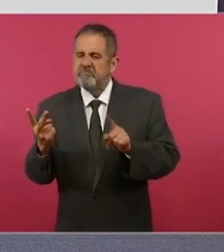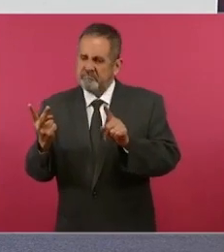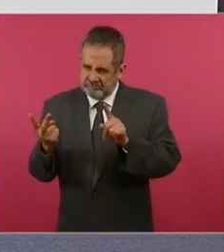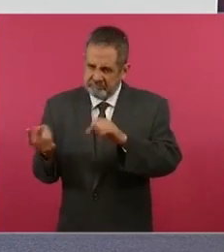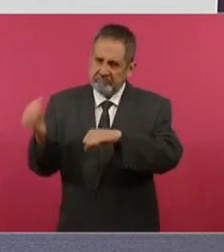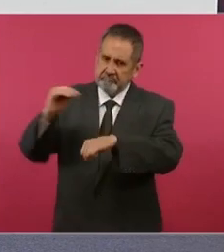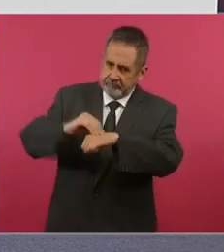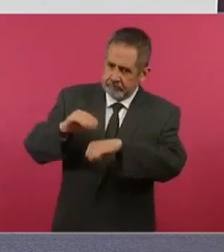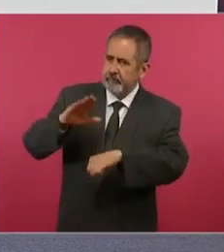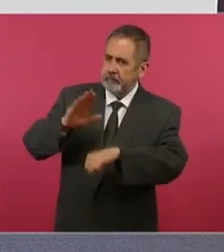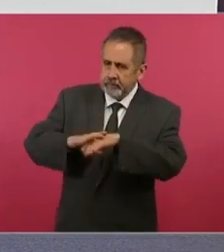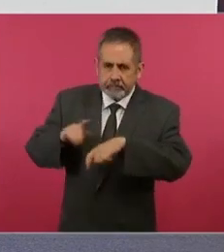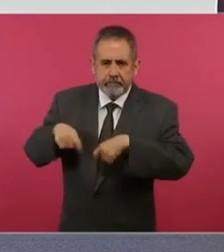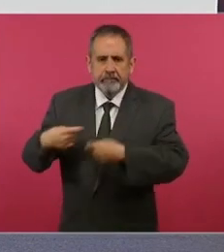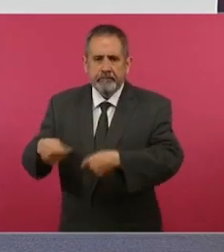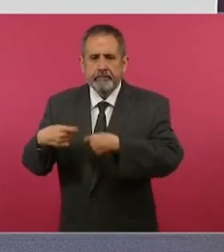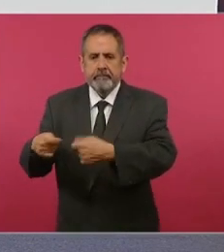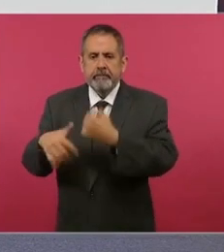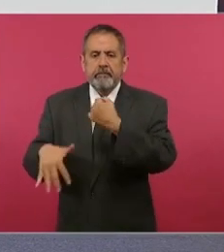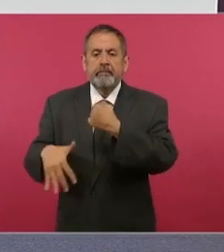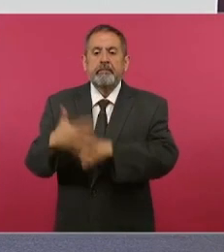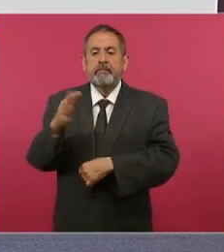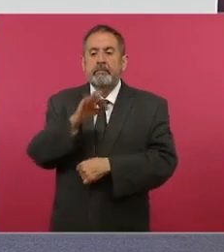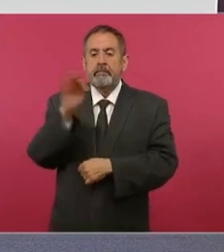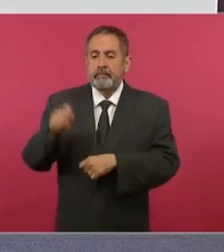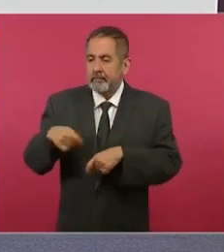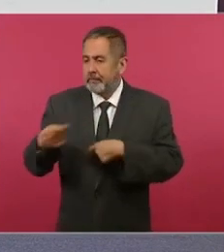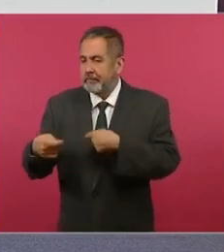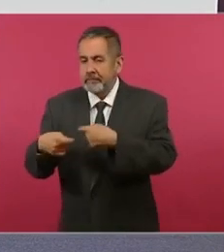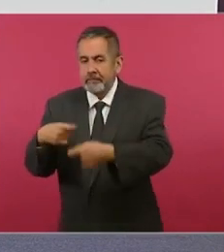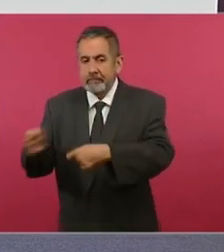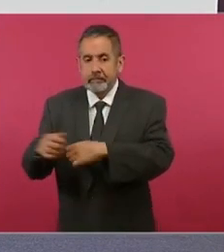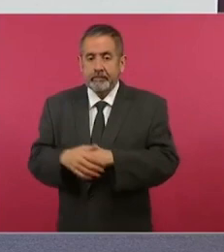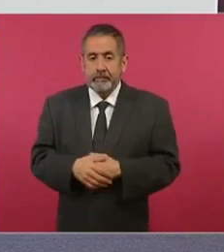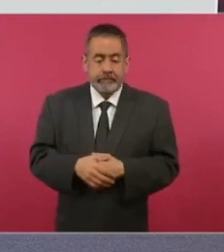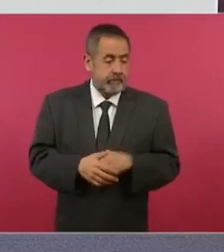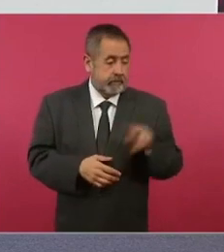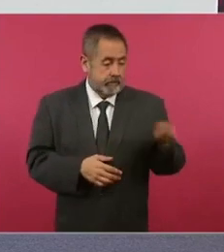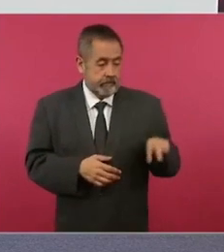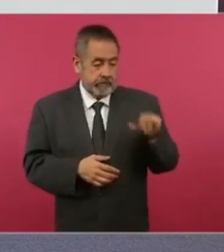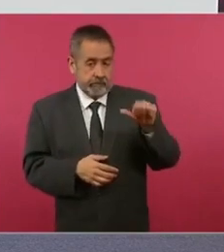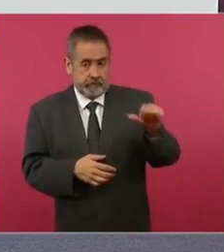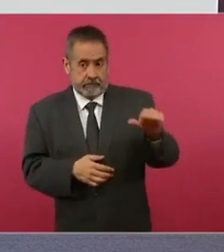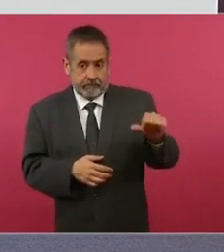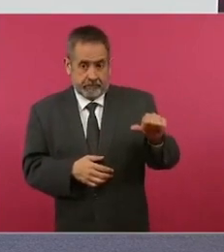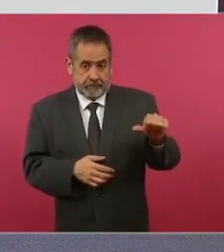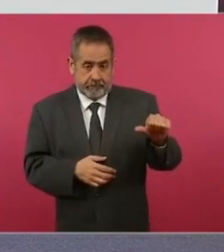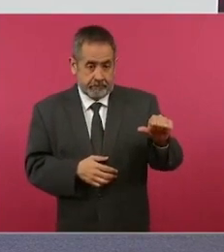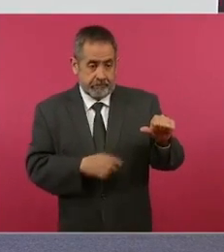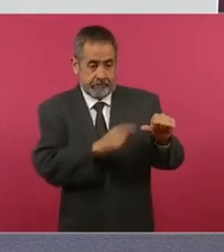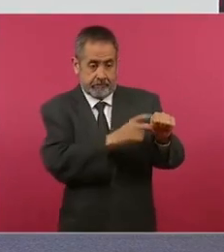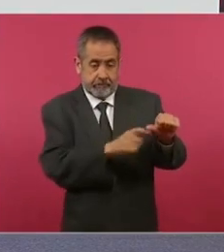en 15%. Y de 2016 a 2018 disminuyeron